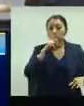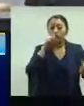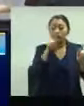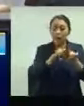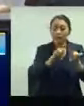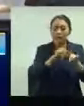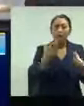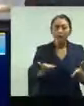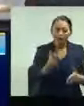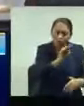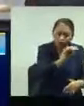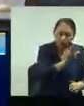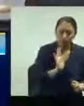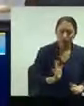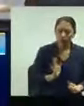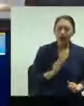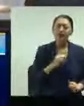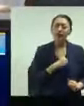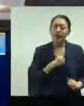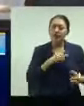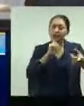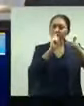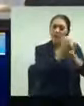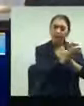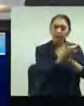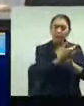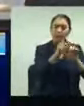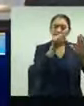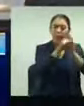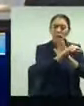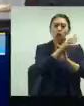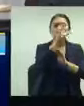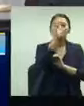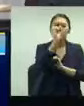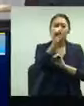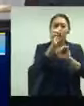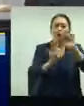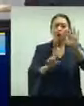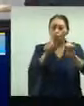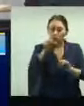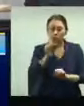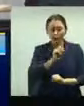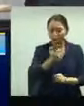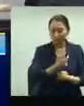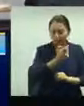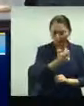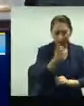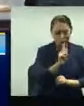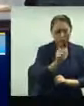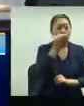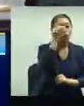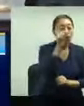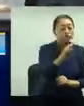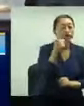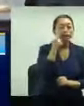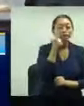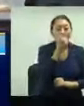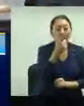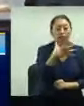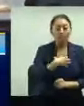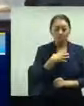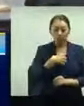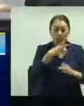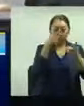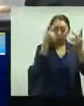queremos que los pase al renglón 011, pero no le vamos a dar dinero. Solo le vamos a decir que usted busque de su plata